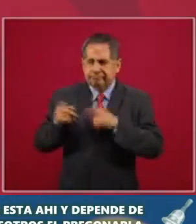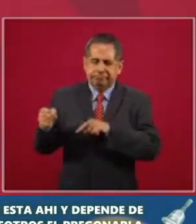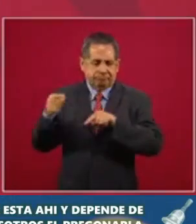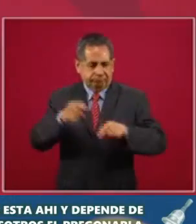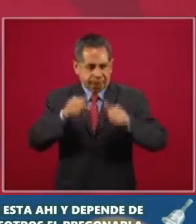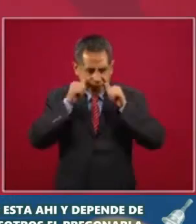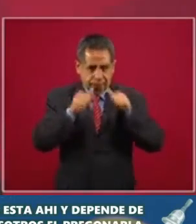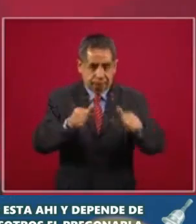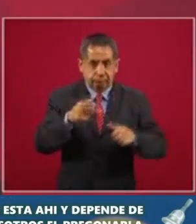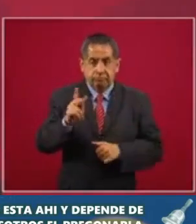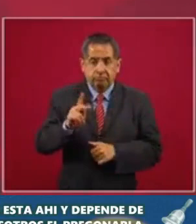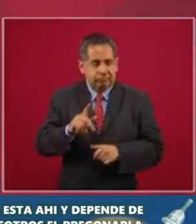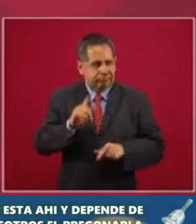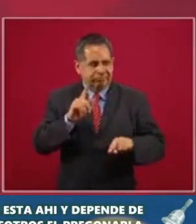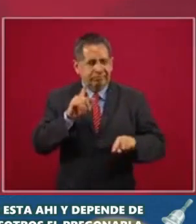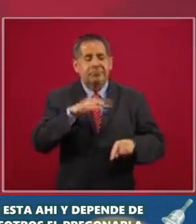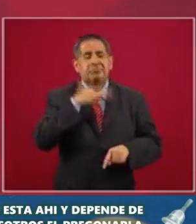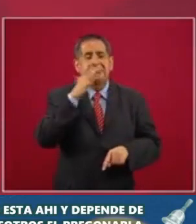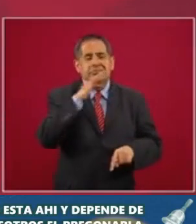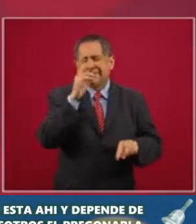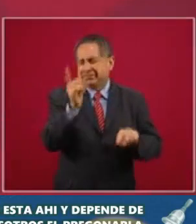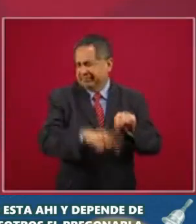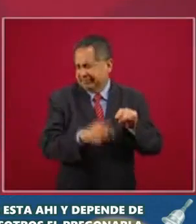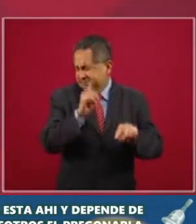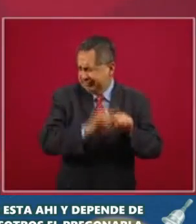van a atender pero vamos a limpiar de corrupción